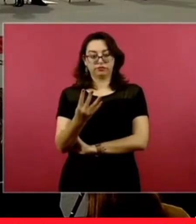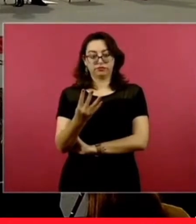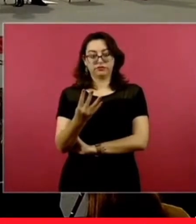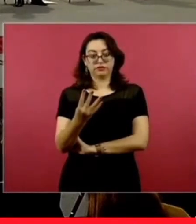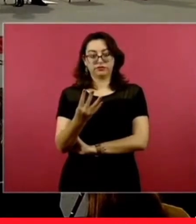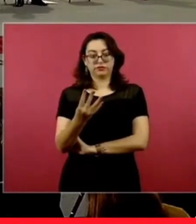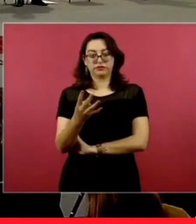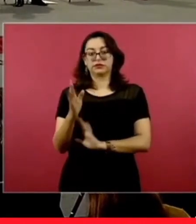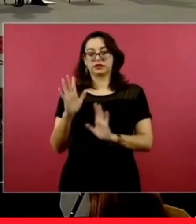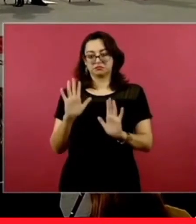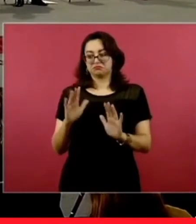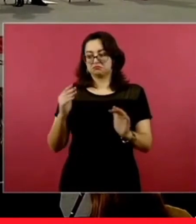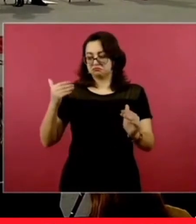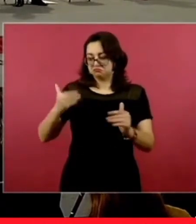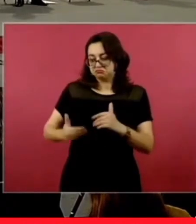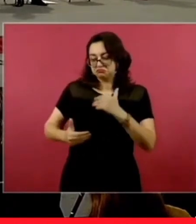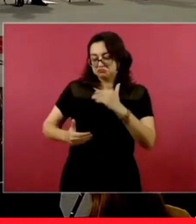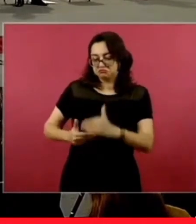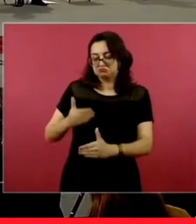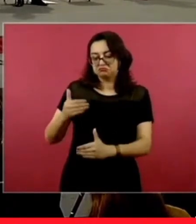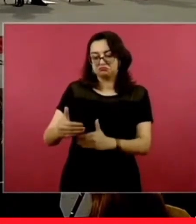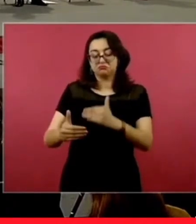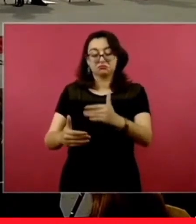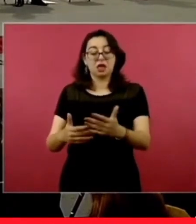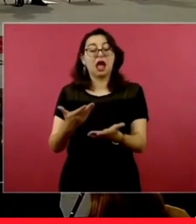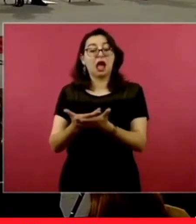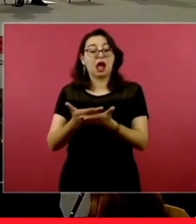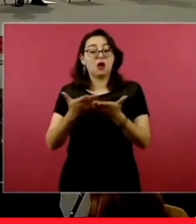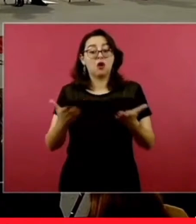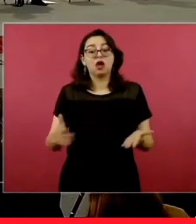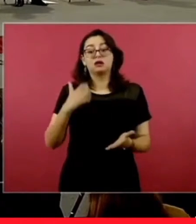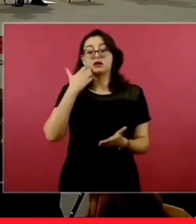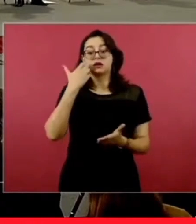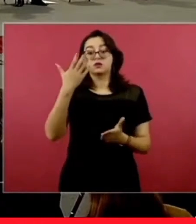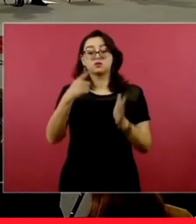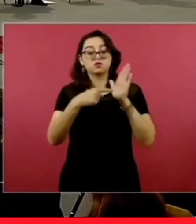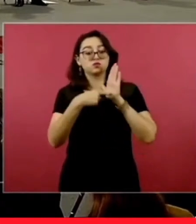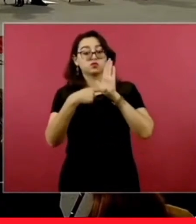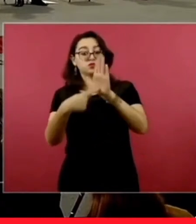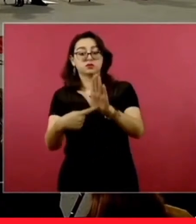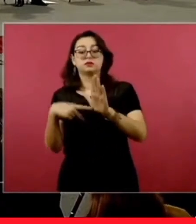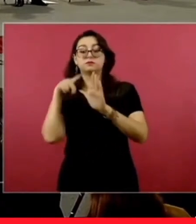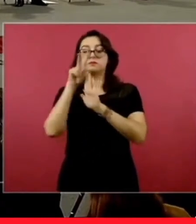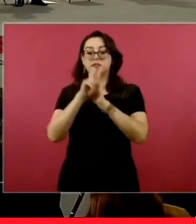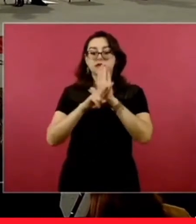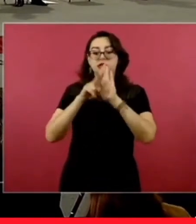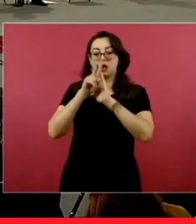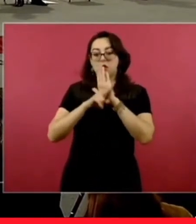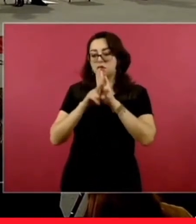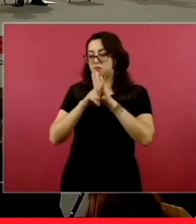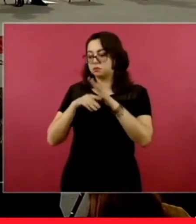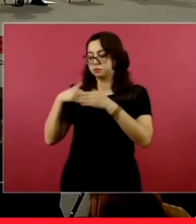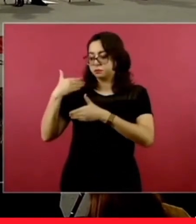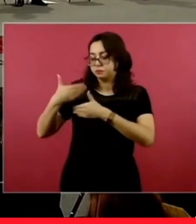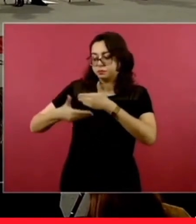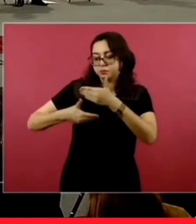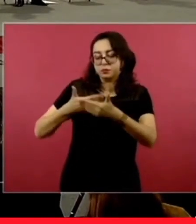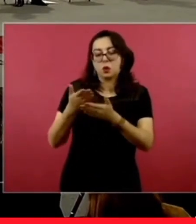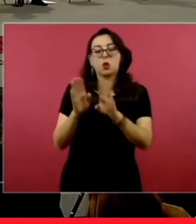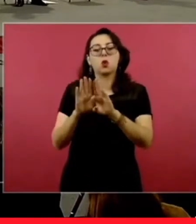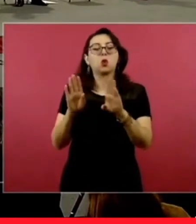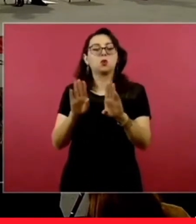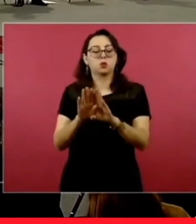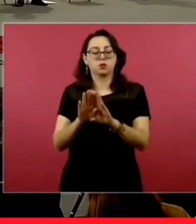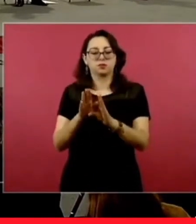Estos son los datos generales de la obra. Tenemos a continuación un video que muestra algunas de las fases de la construcción que se realiza en estos